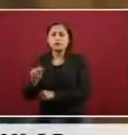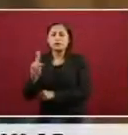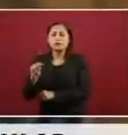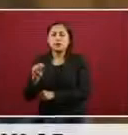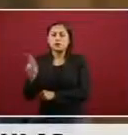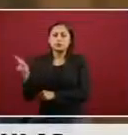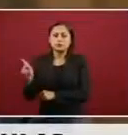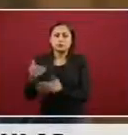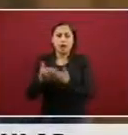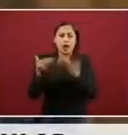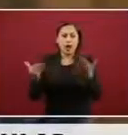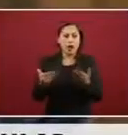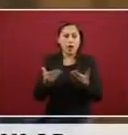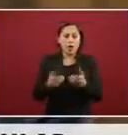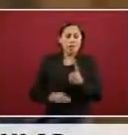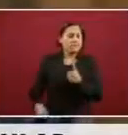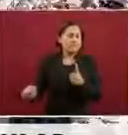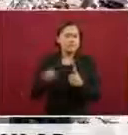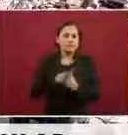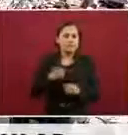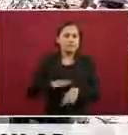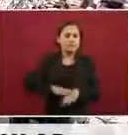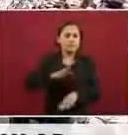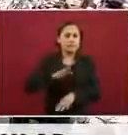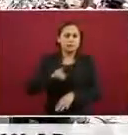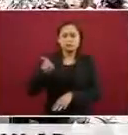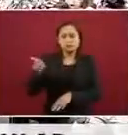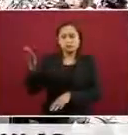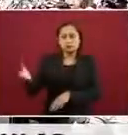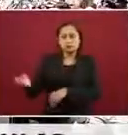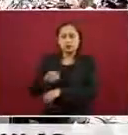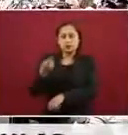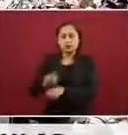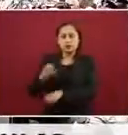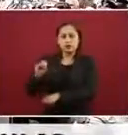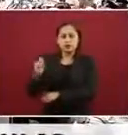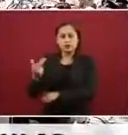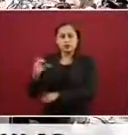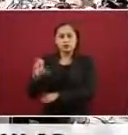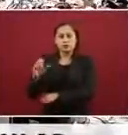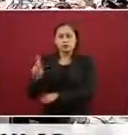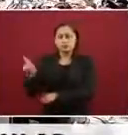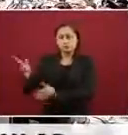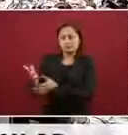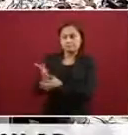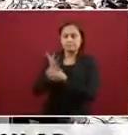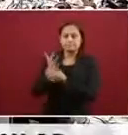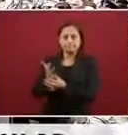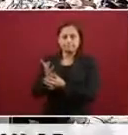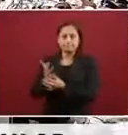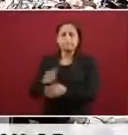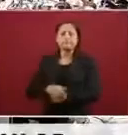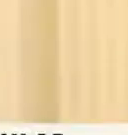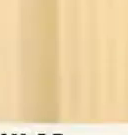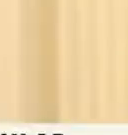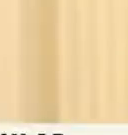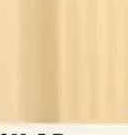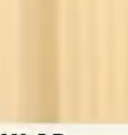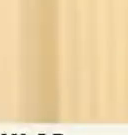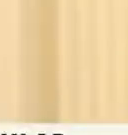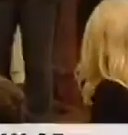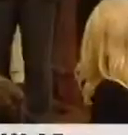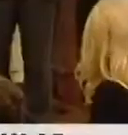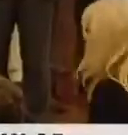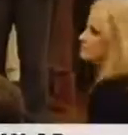un mecanismo fundamental en la estrategia gubernamental, sobre todo de cara a 2021. Habló poco de la relación